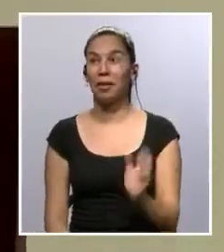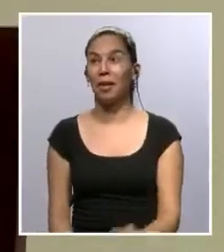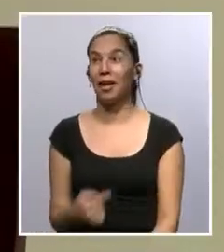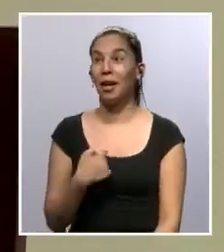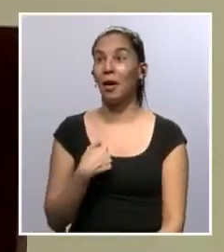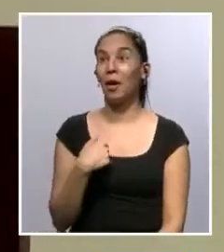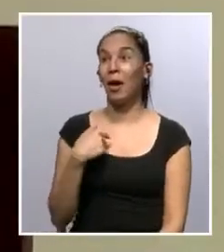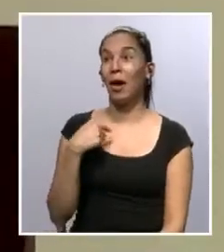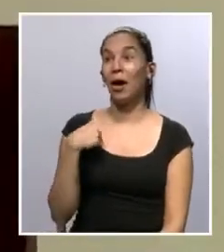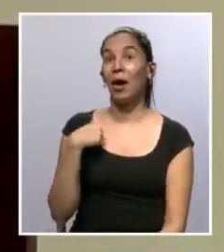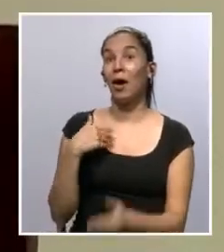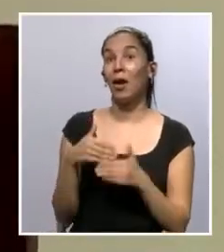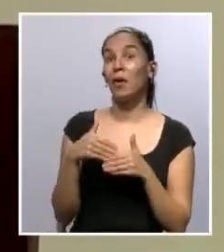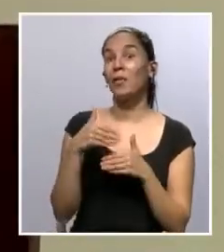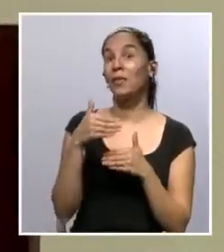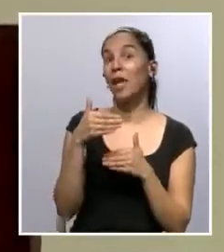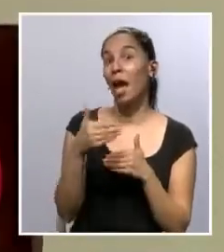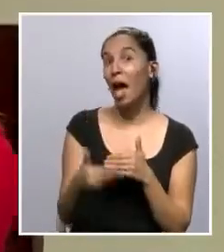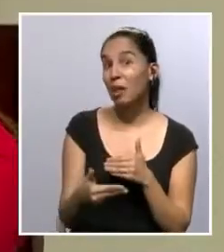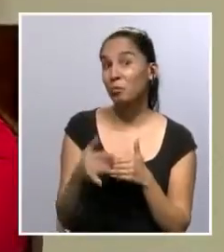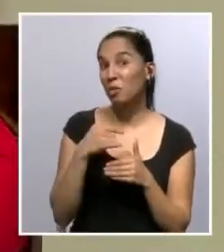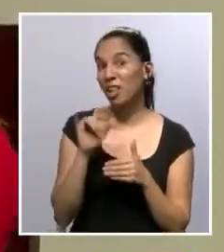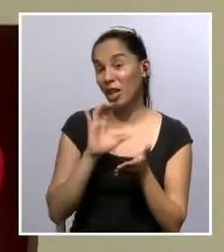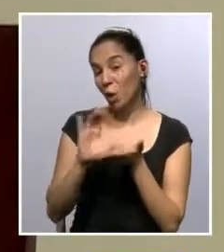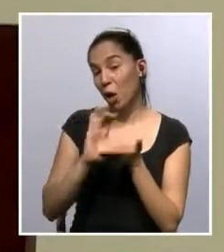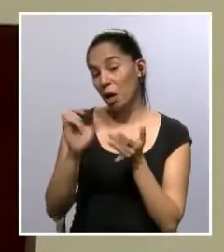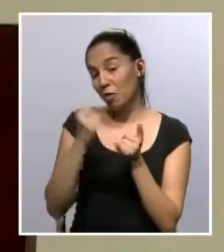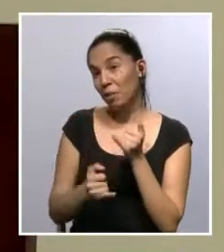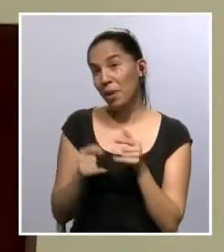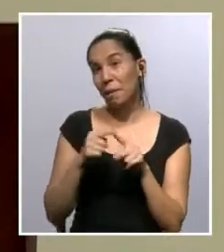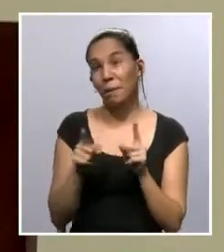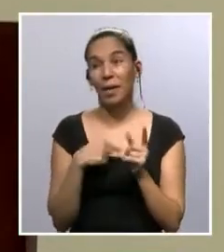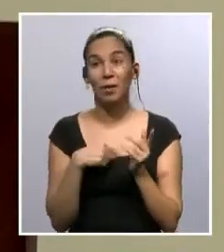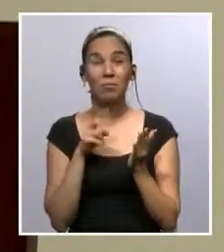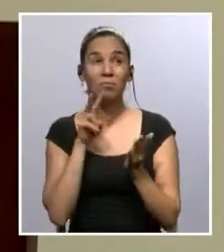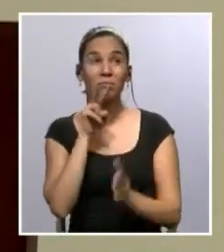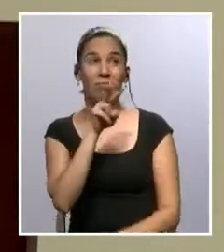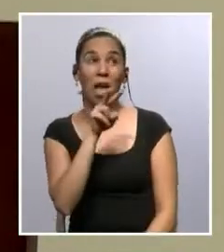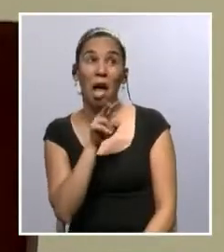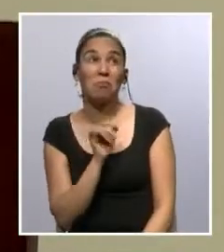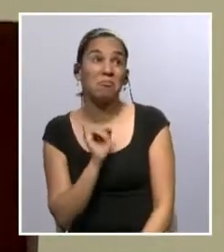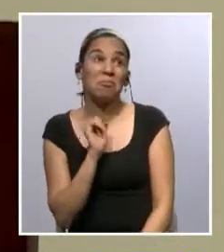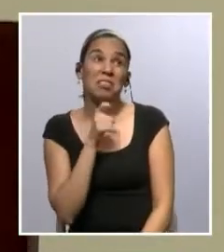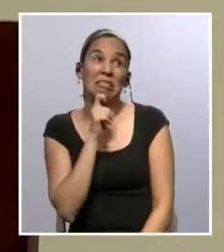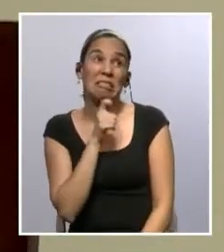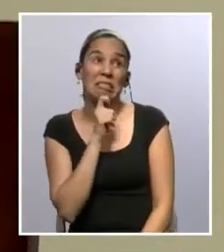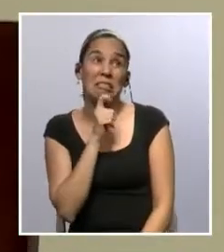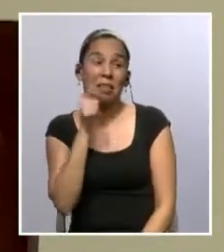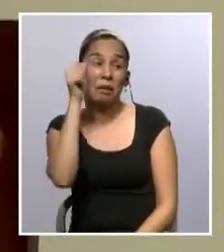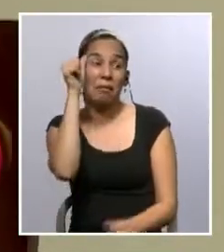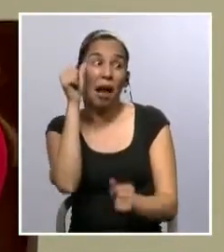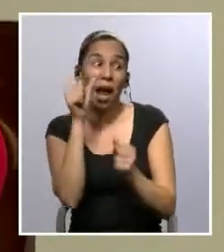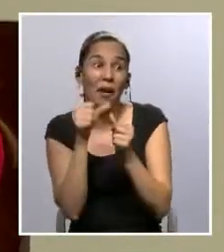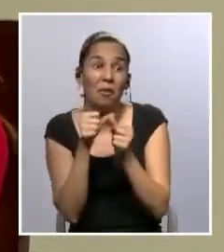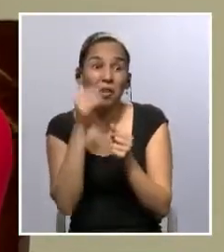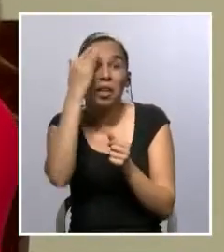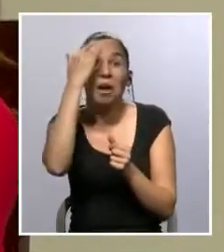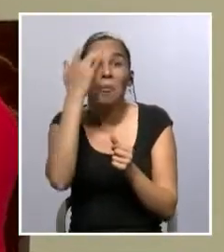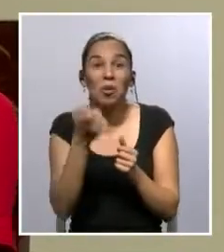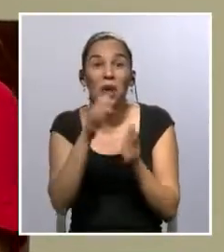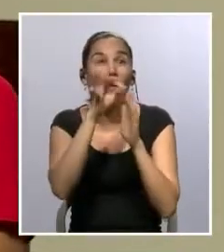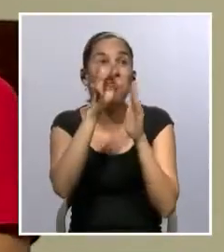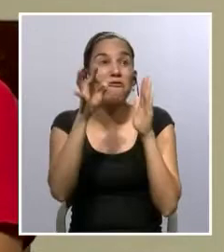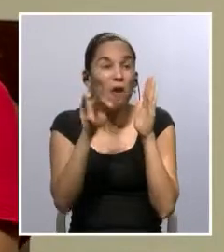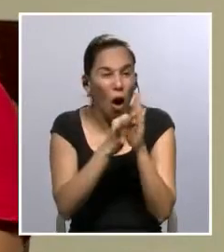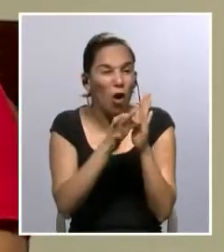Yo salí un poquito después, pero también, ¿verdad? Cuesta a veces volver a recordar por qué una